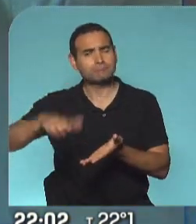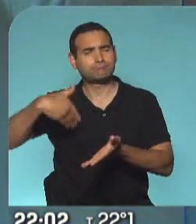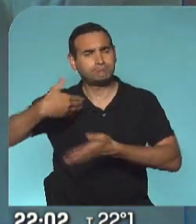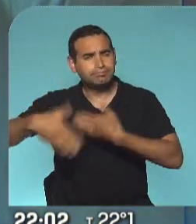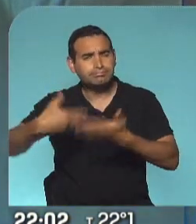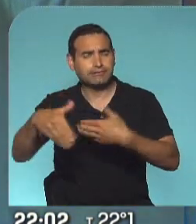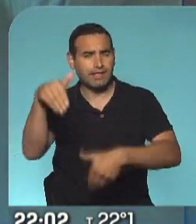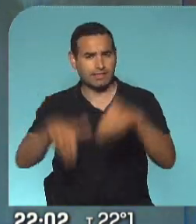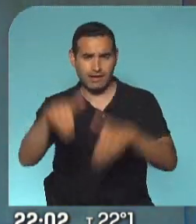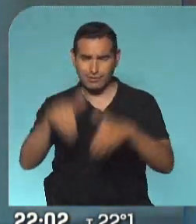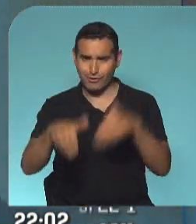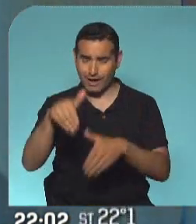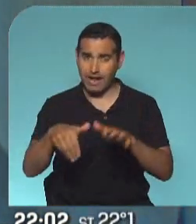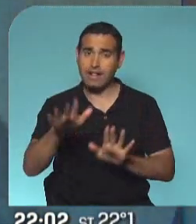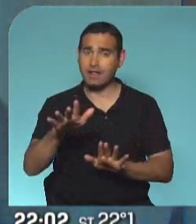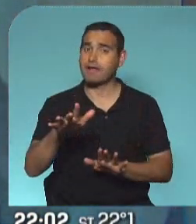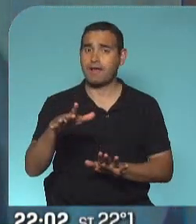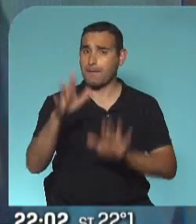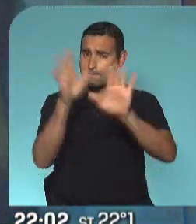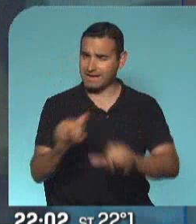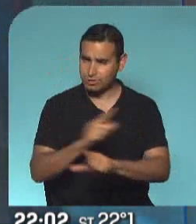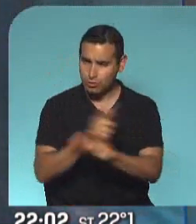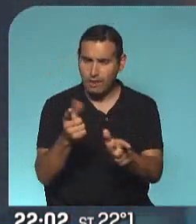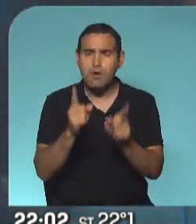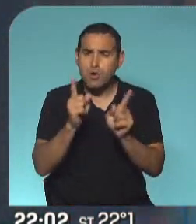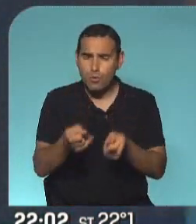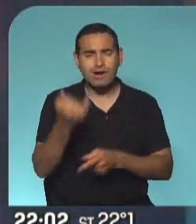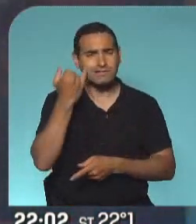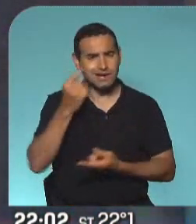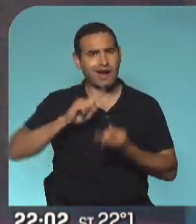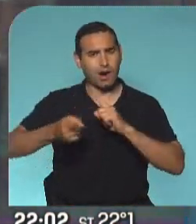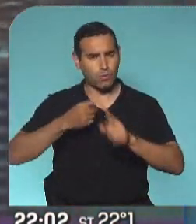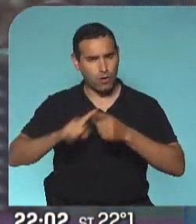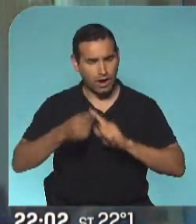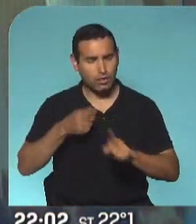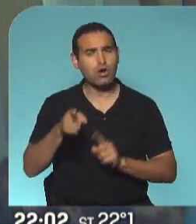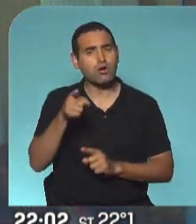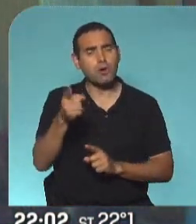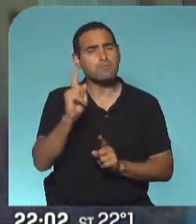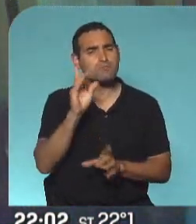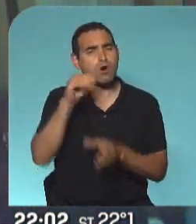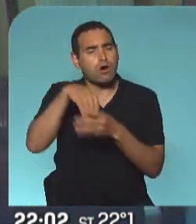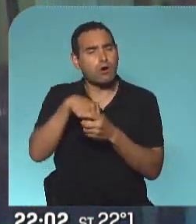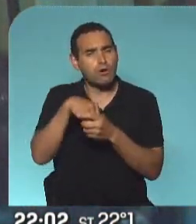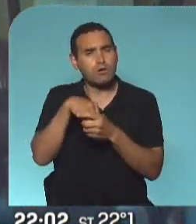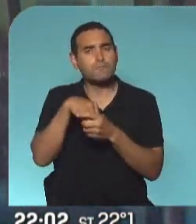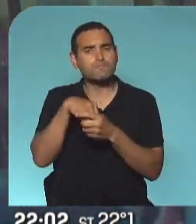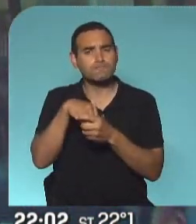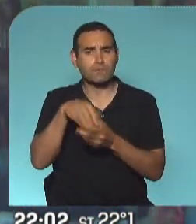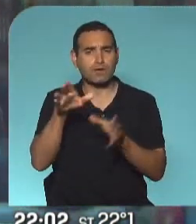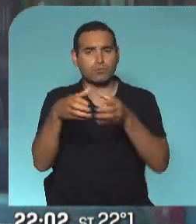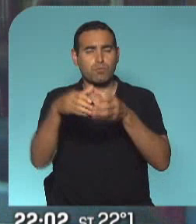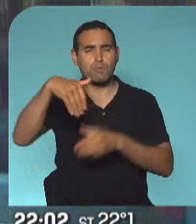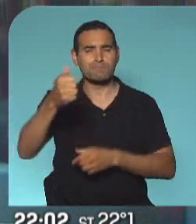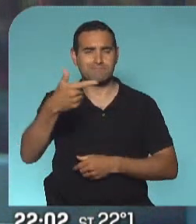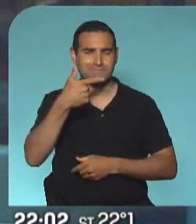No está ganada, por cierto, la paz, pero por lo menos se ha alcanzado una tregua con un acuerdo del cual también participó el